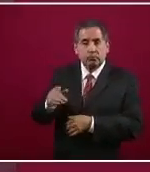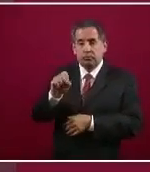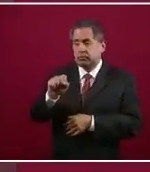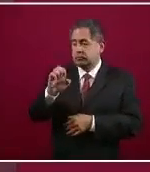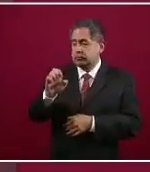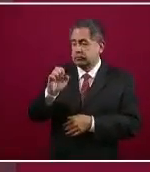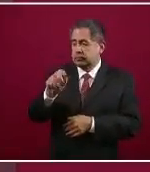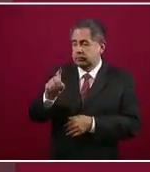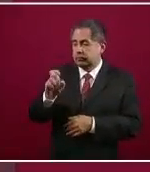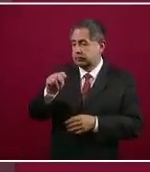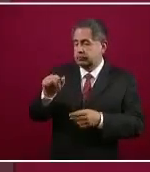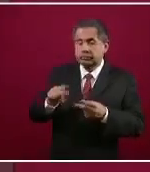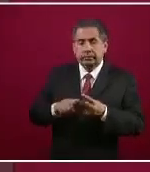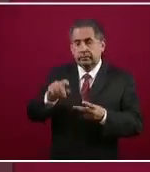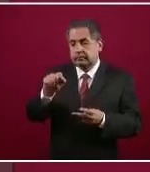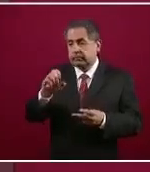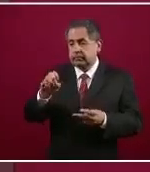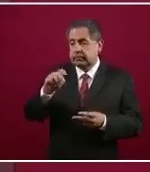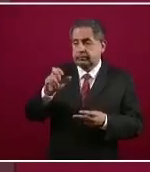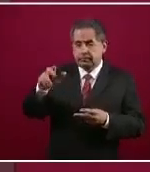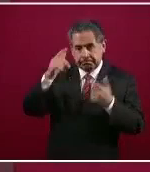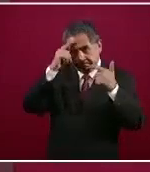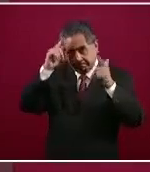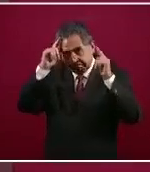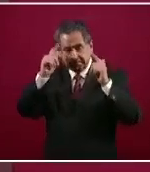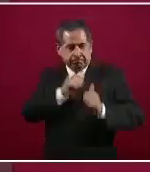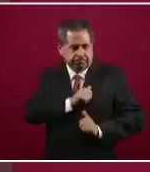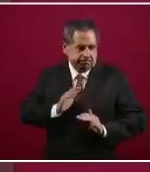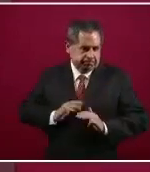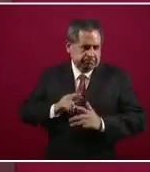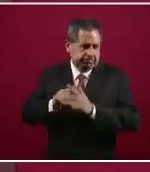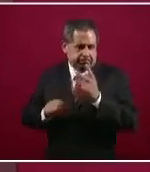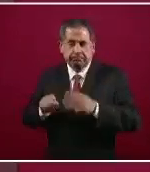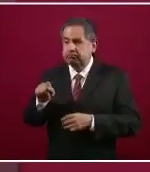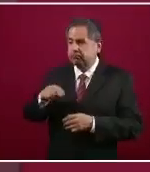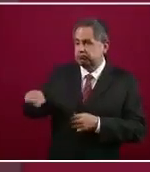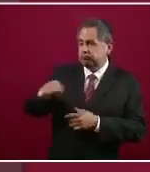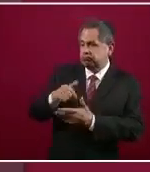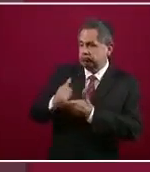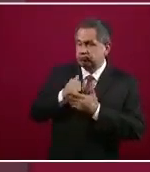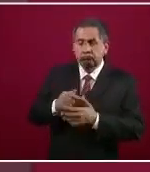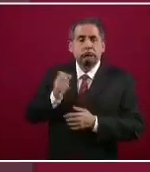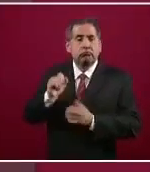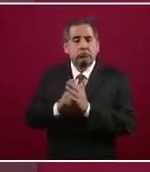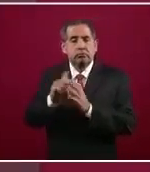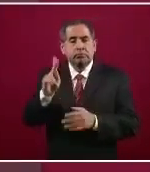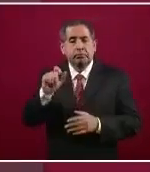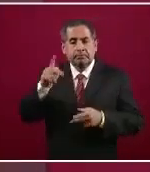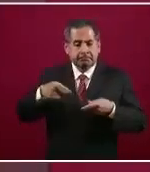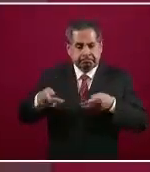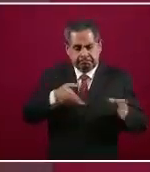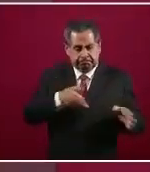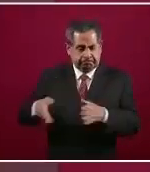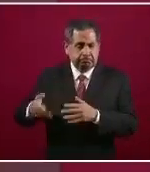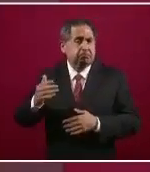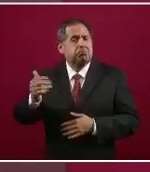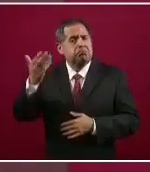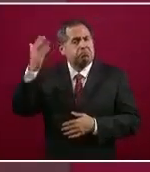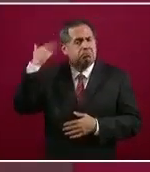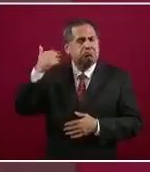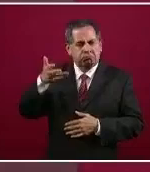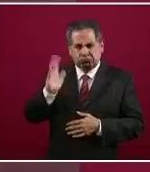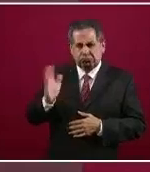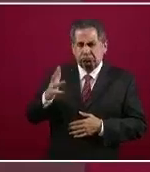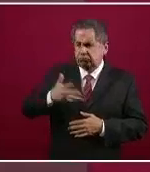Defensa, de la Secretaría de Marina y con los planes que desde hace mucho tiempo